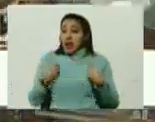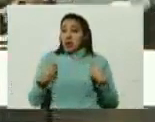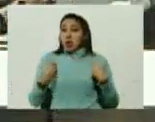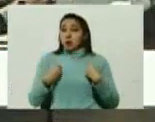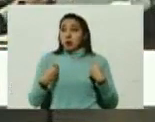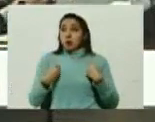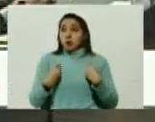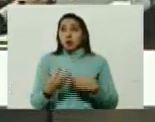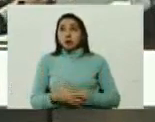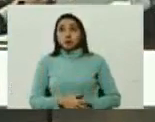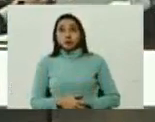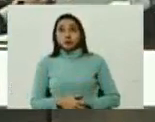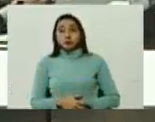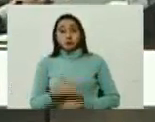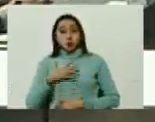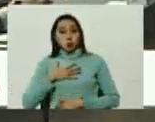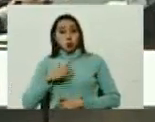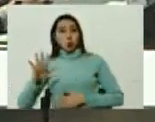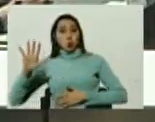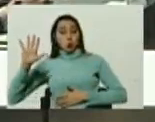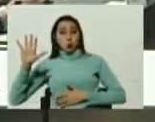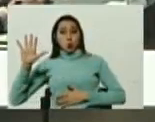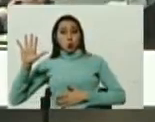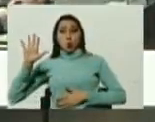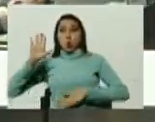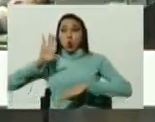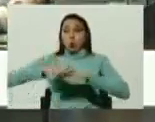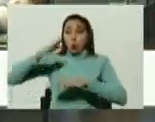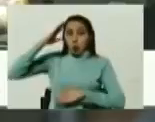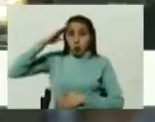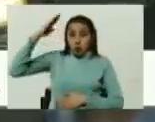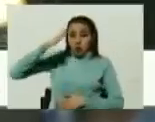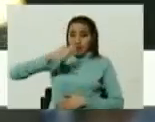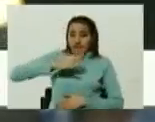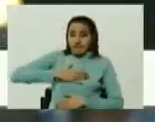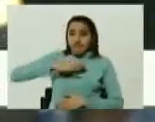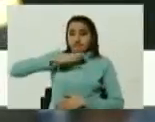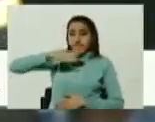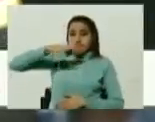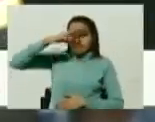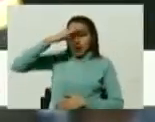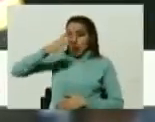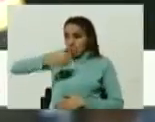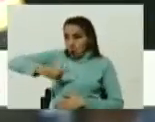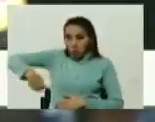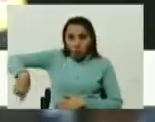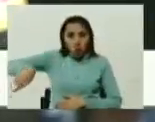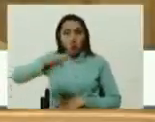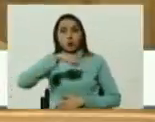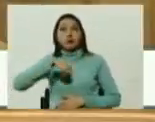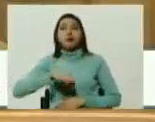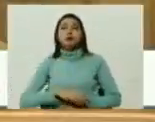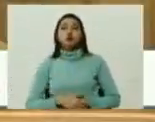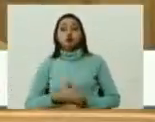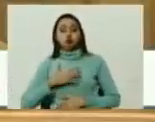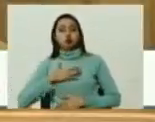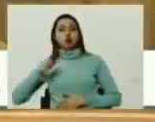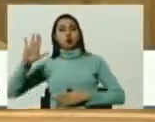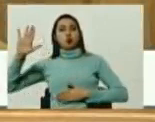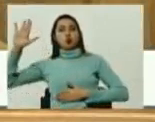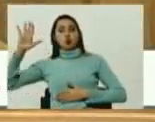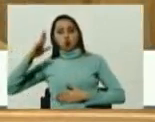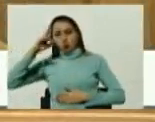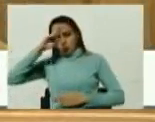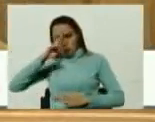juro delante de usted juro por el dios de mis padres juro por ellos juro por mi honor y